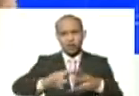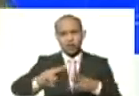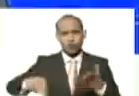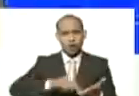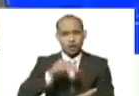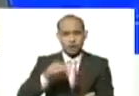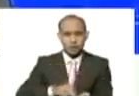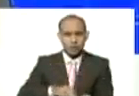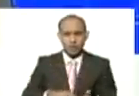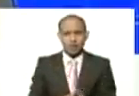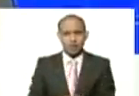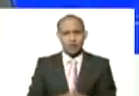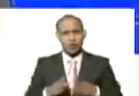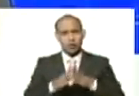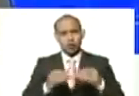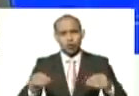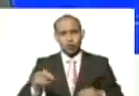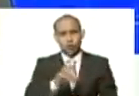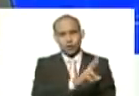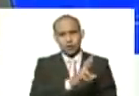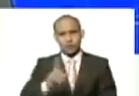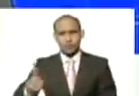y ancho de la República.